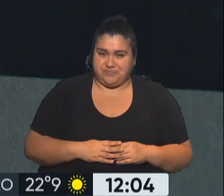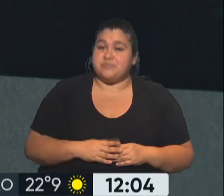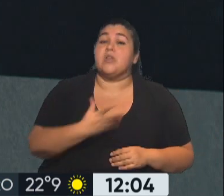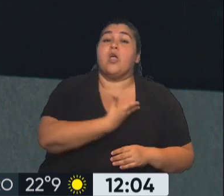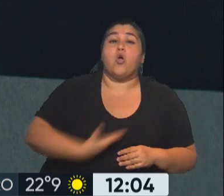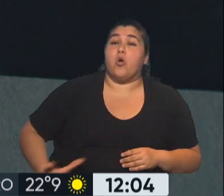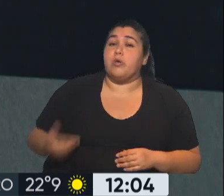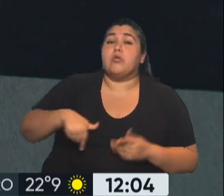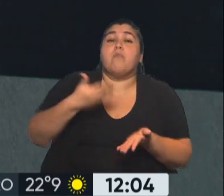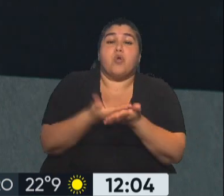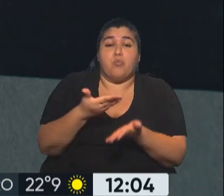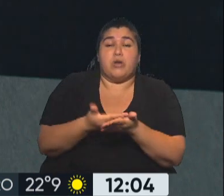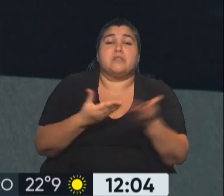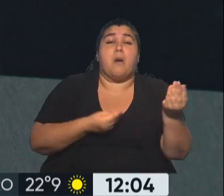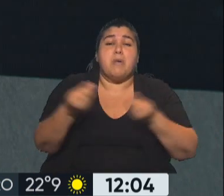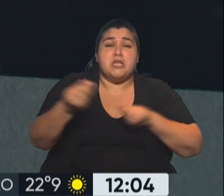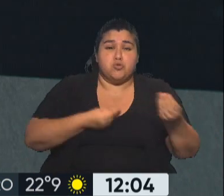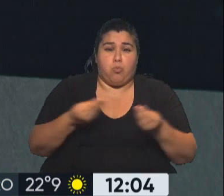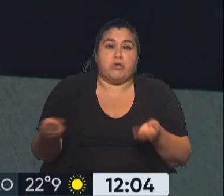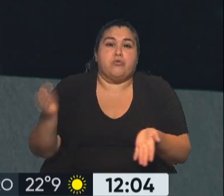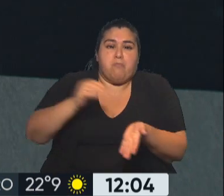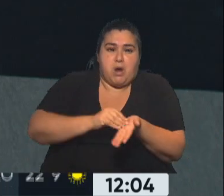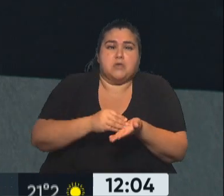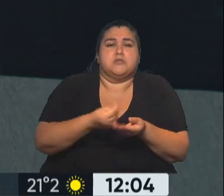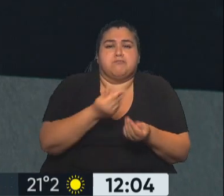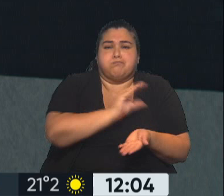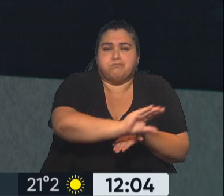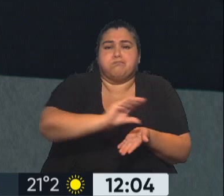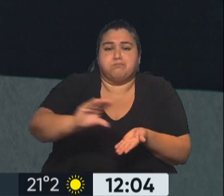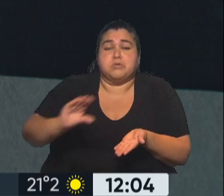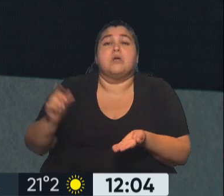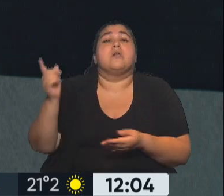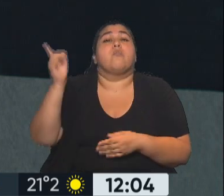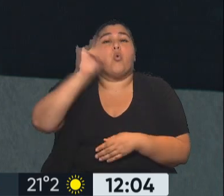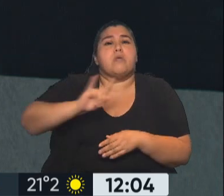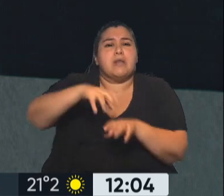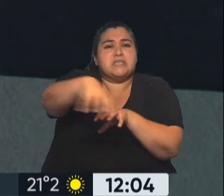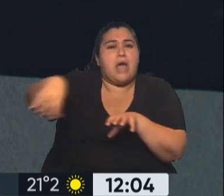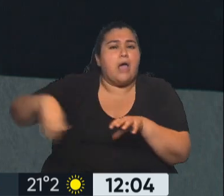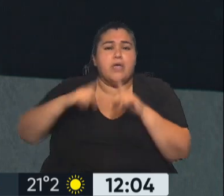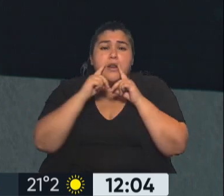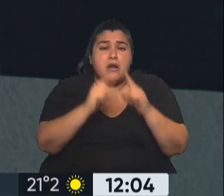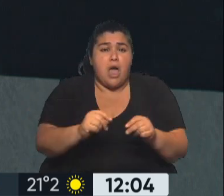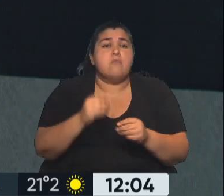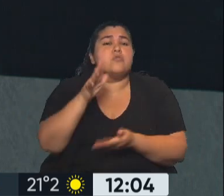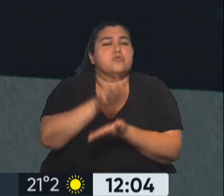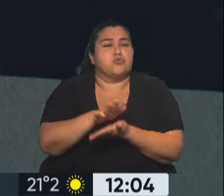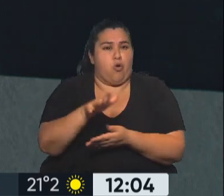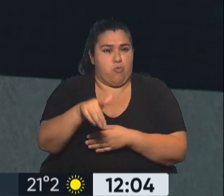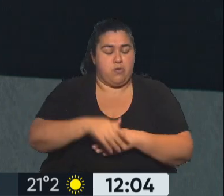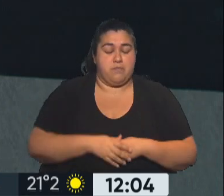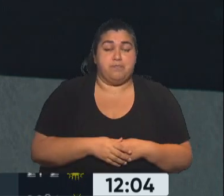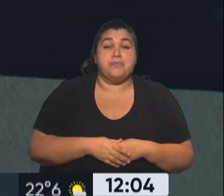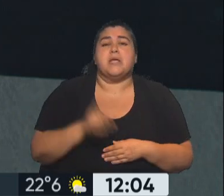El gobierno propuso aumentar las partidas presupuestarias para las universidades en el marco de un reclamo general que tiene que ver con el desfinanciamiento del sector y hasta se